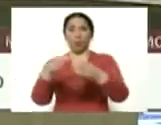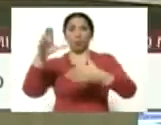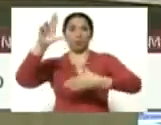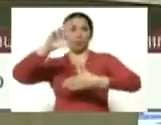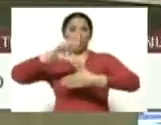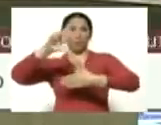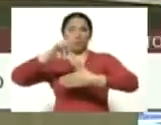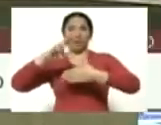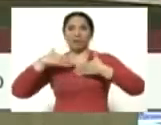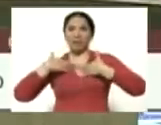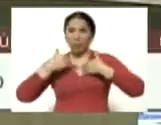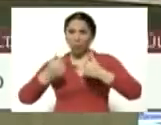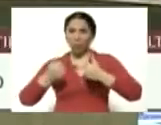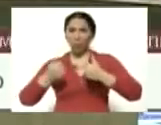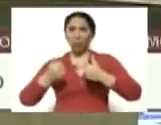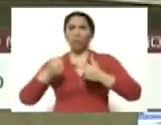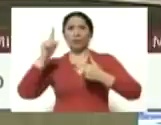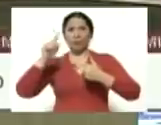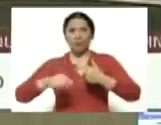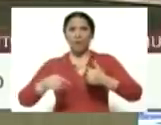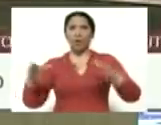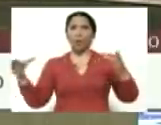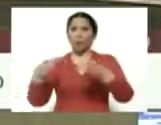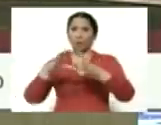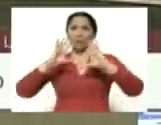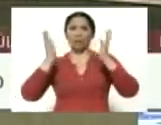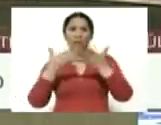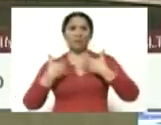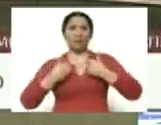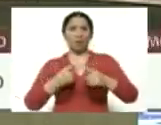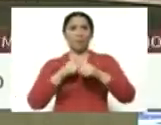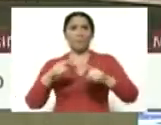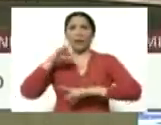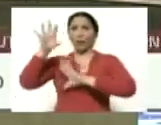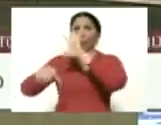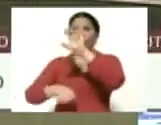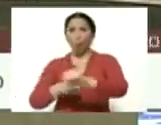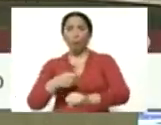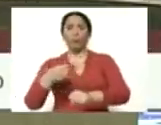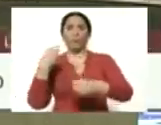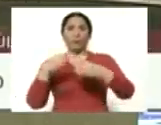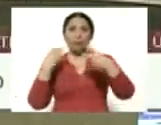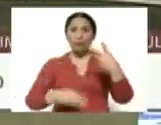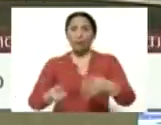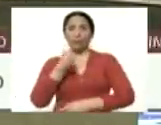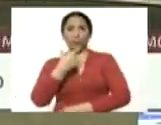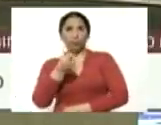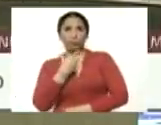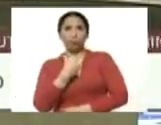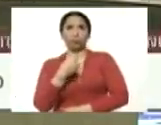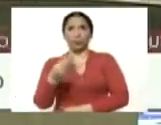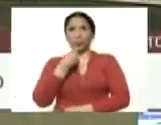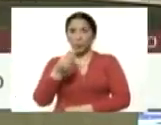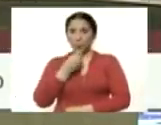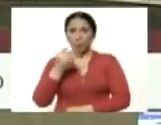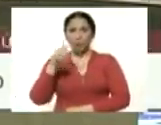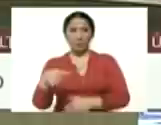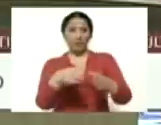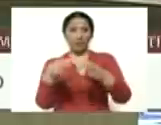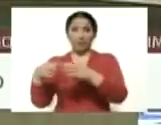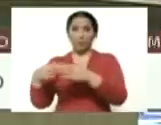Salud, a la Organización Mundial de la Salud, para que se adquieran los insumos, los alimentos, para que se adquieran los equipamientos